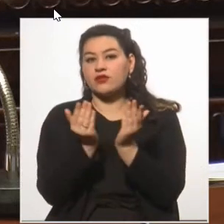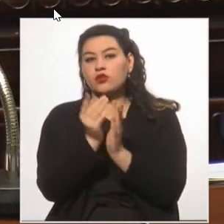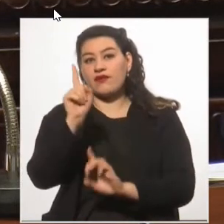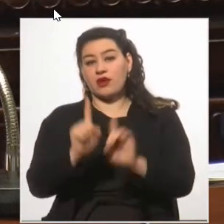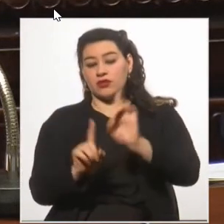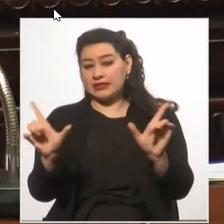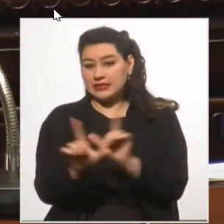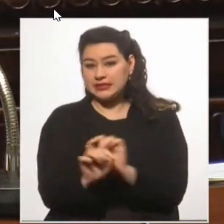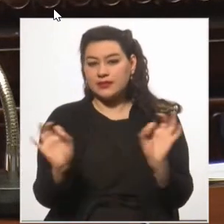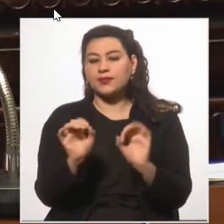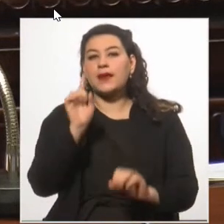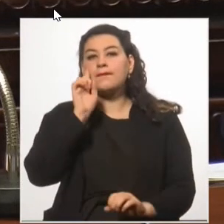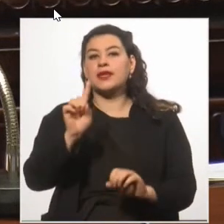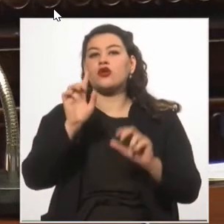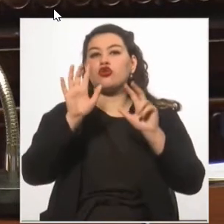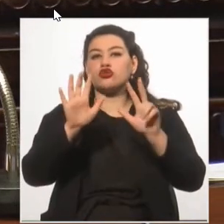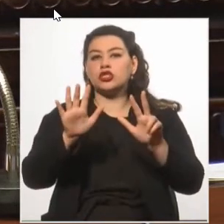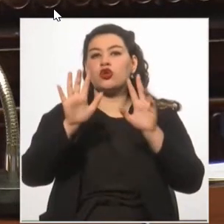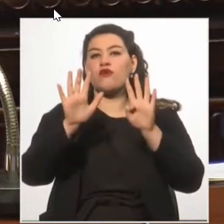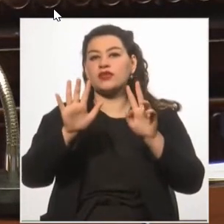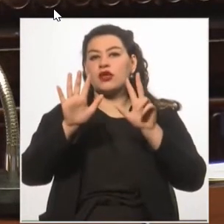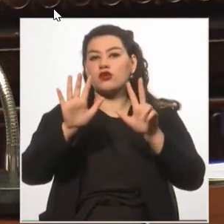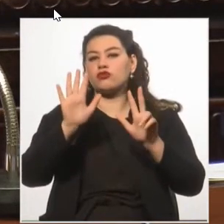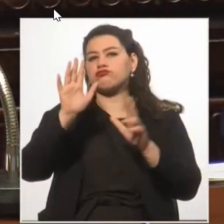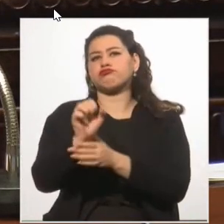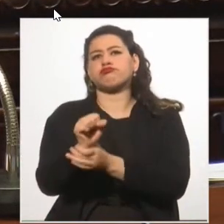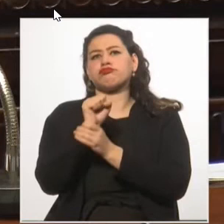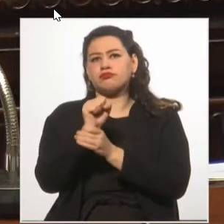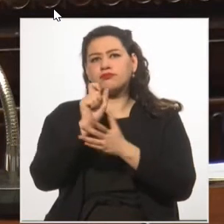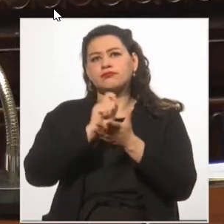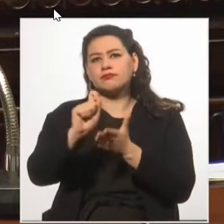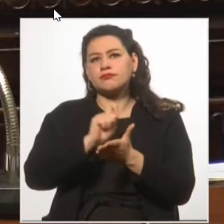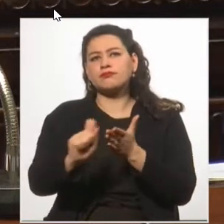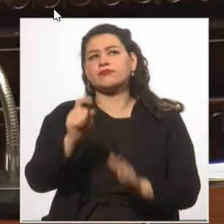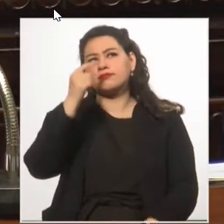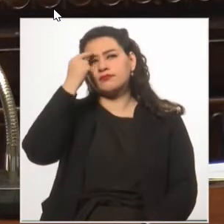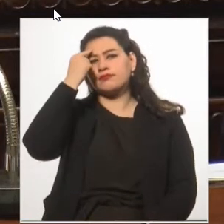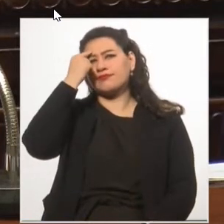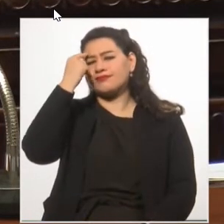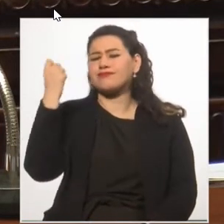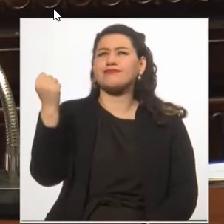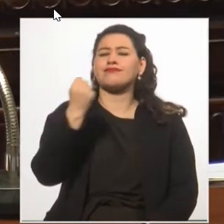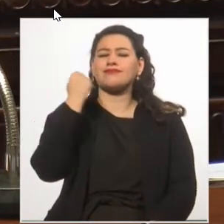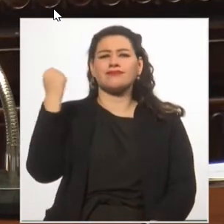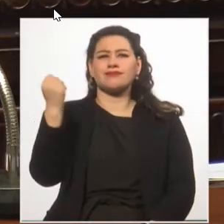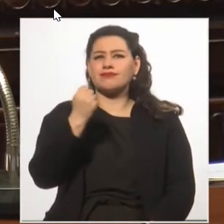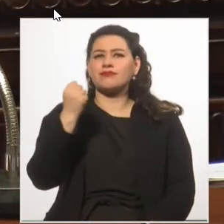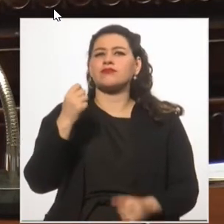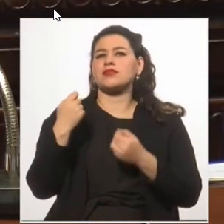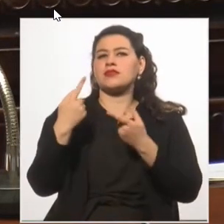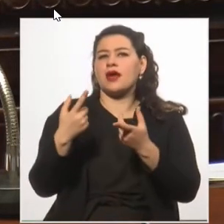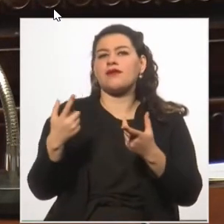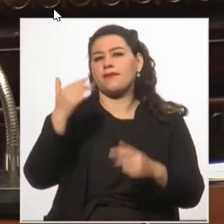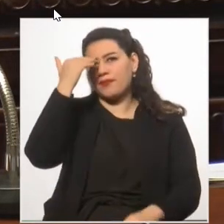universitarios, ya en 1898 su fama de escritor y pensador era tal que fue